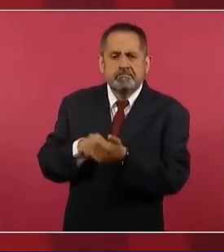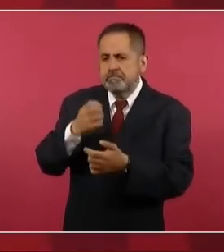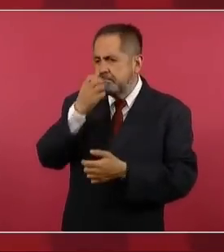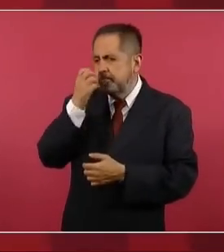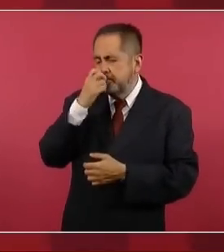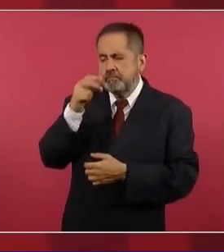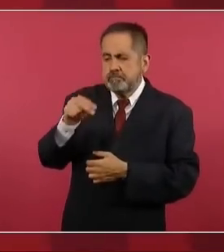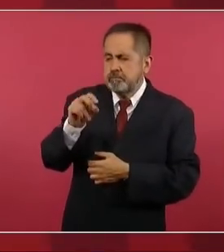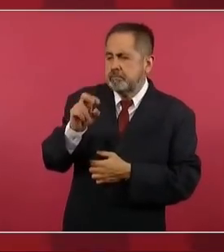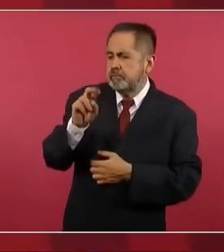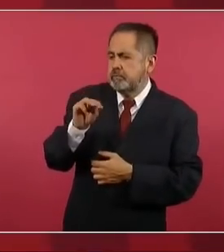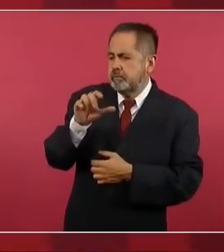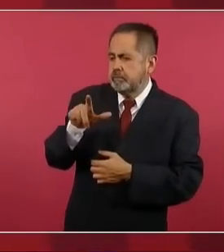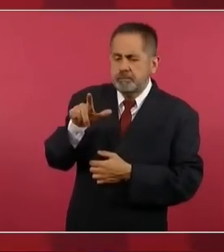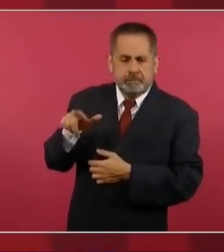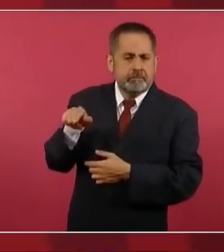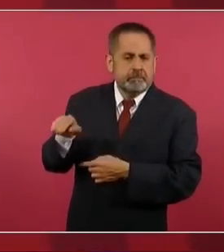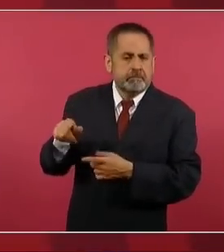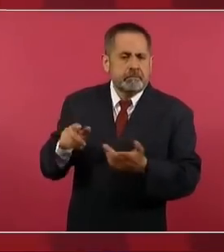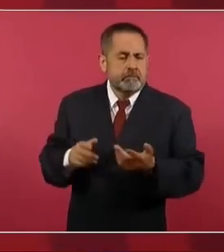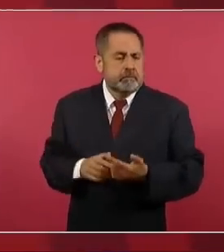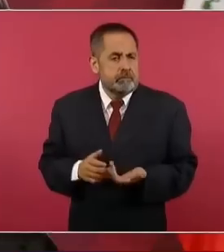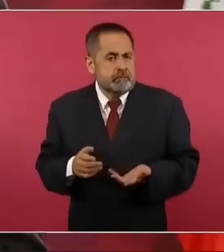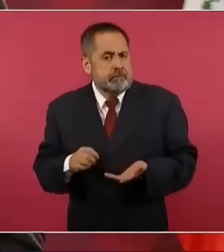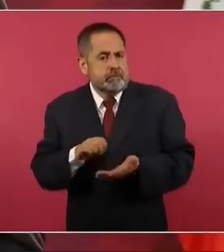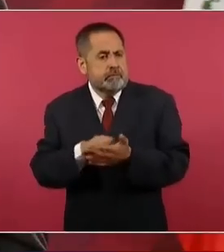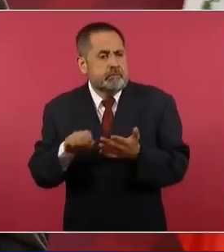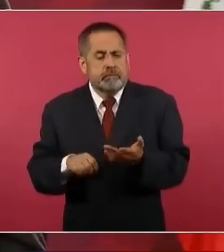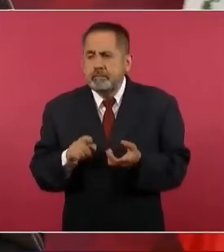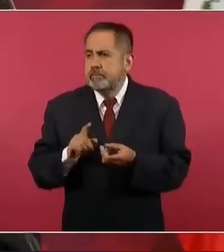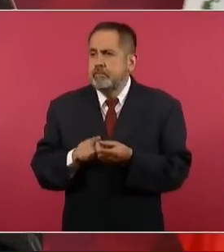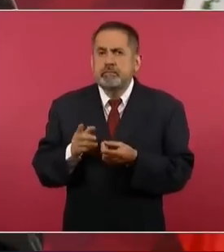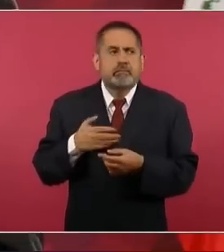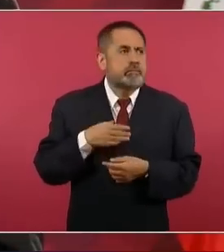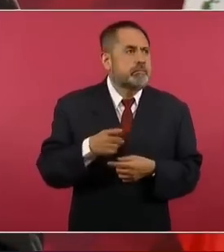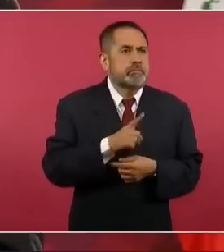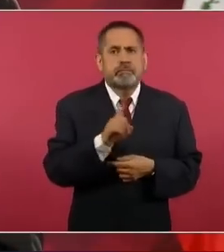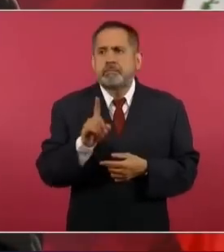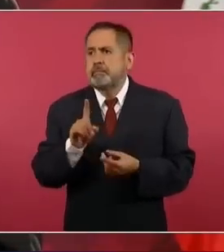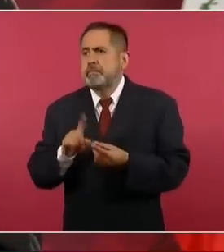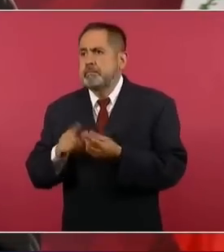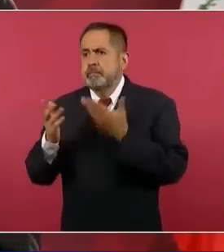¿A dónde podía estudiar